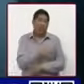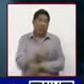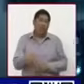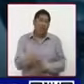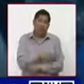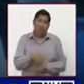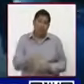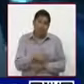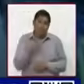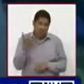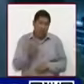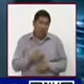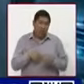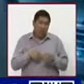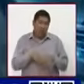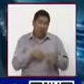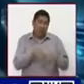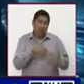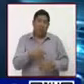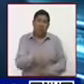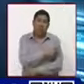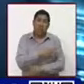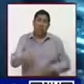Prado, en el desfile del Prado.